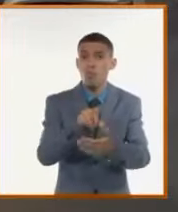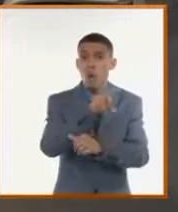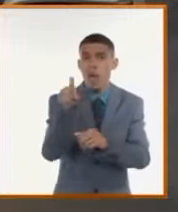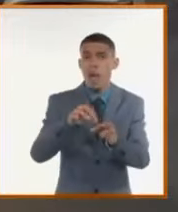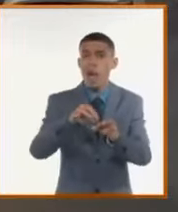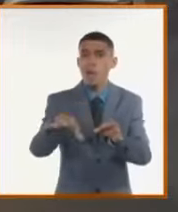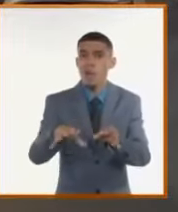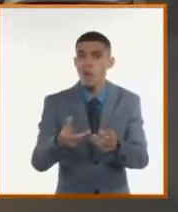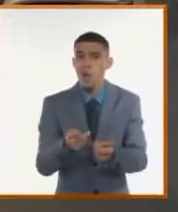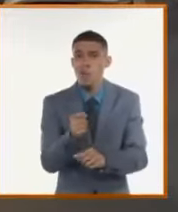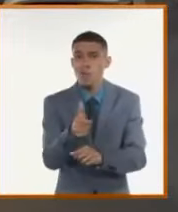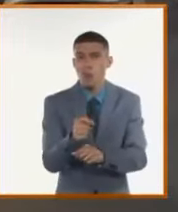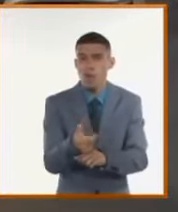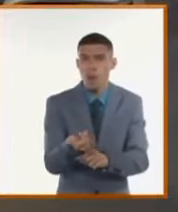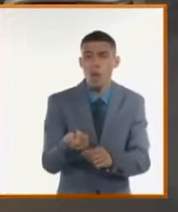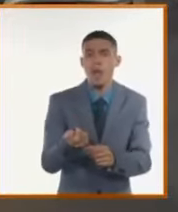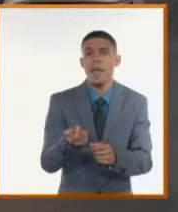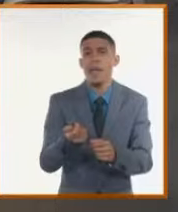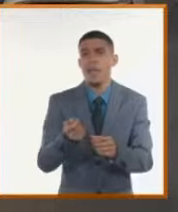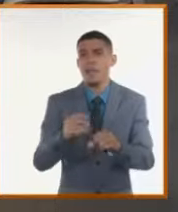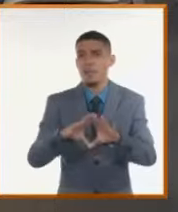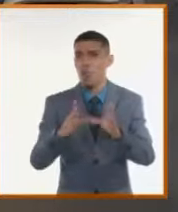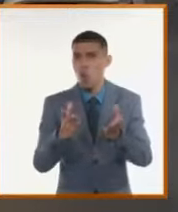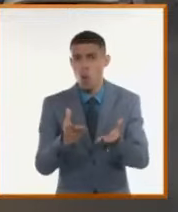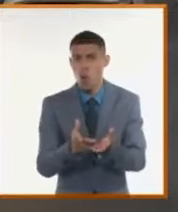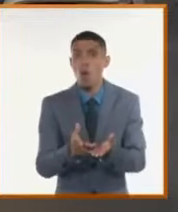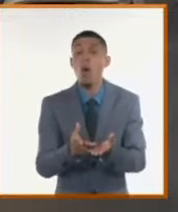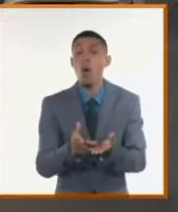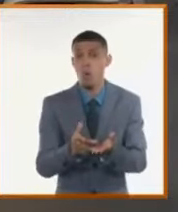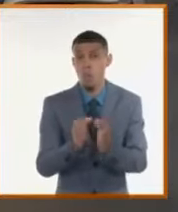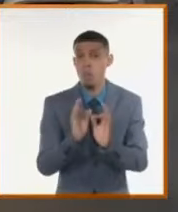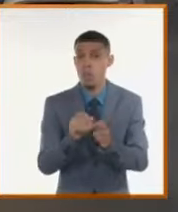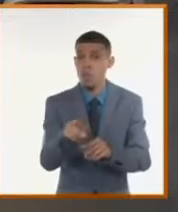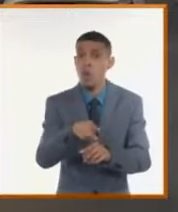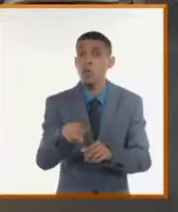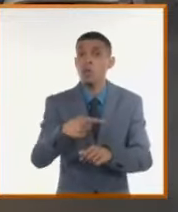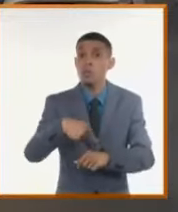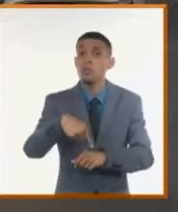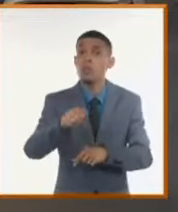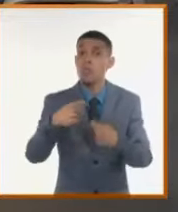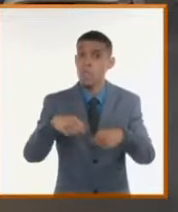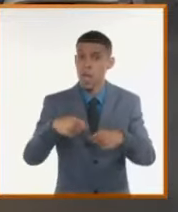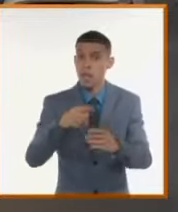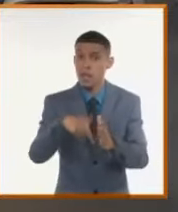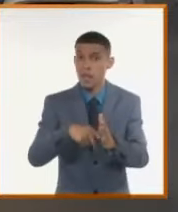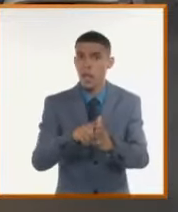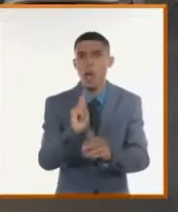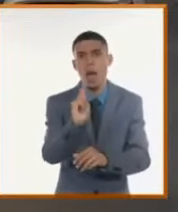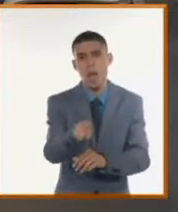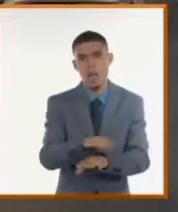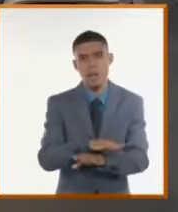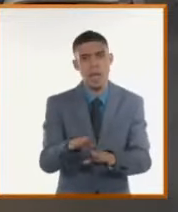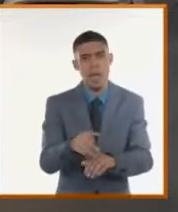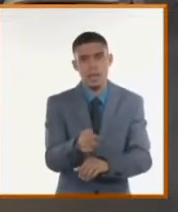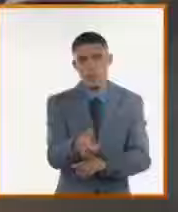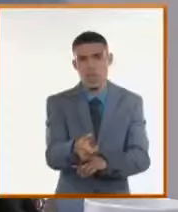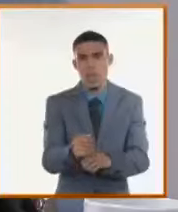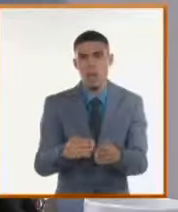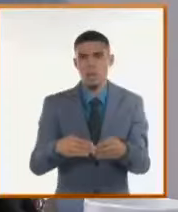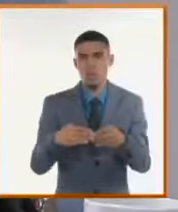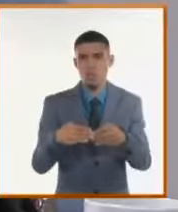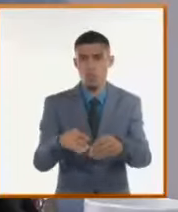cambiar concepciones y cambiar eh planificaciones que ustedes que ustedes tienen Exacto tiene que ver con el factor tiempo y por eso nos referíamos ayer a